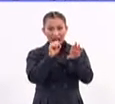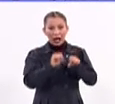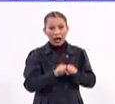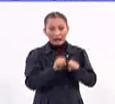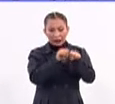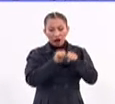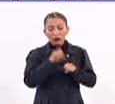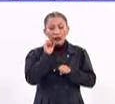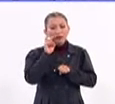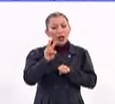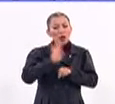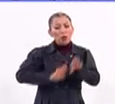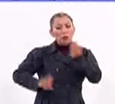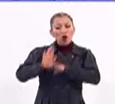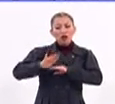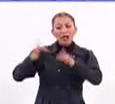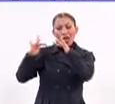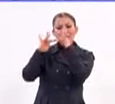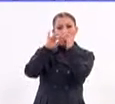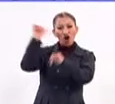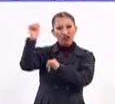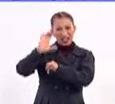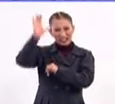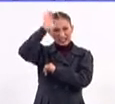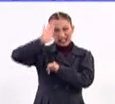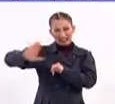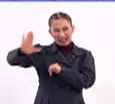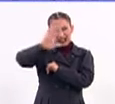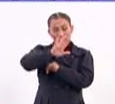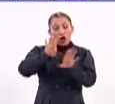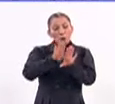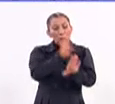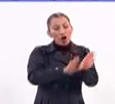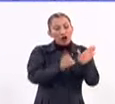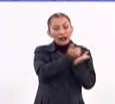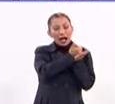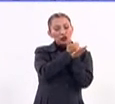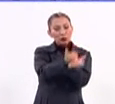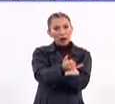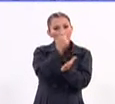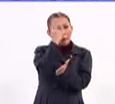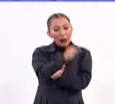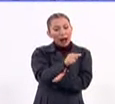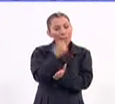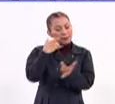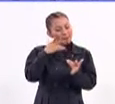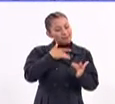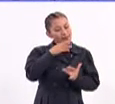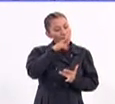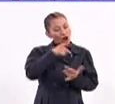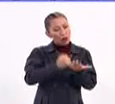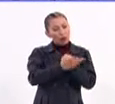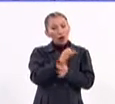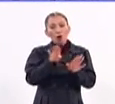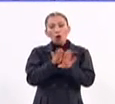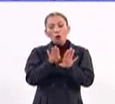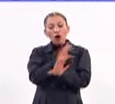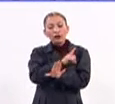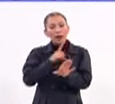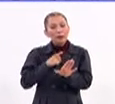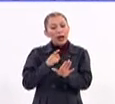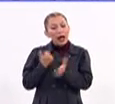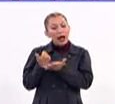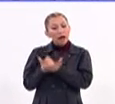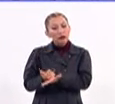ver cómo la biología interactúa con otras disciplinas, ver cómo la biología ayuda a tomar mejores decisiones o cómo debería de